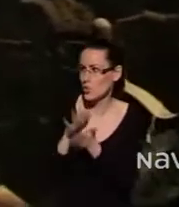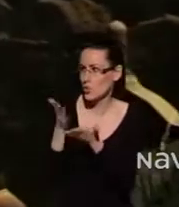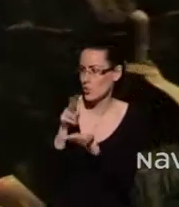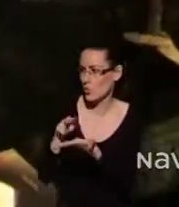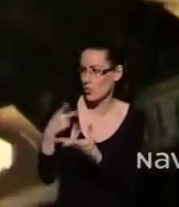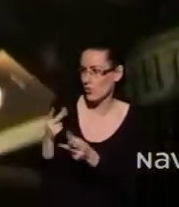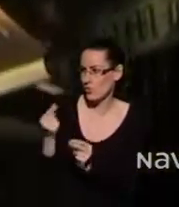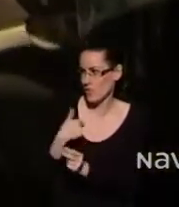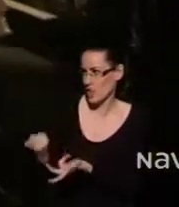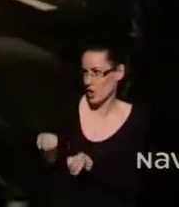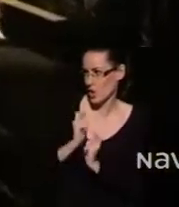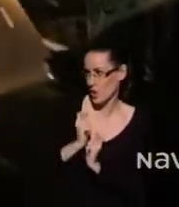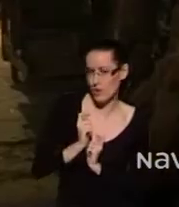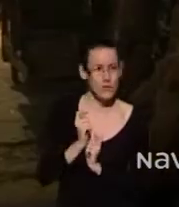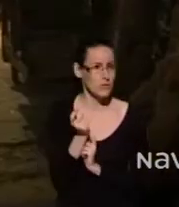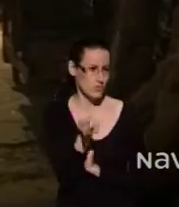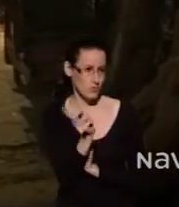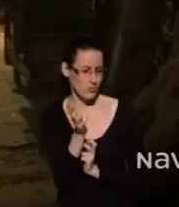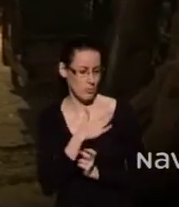queda aquí. No, que es mío.